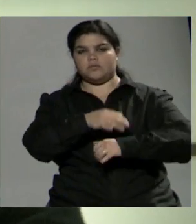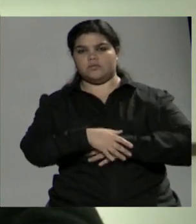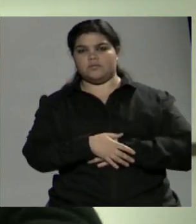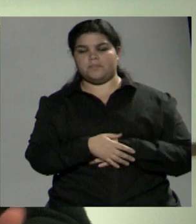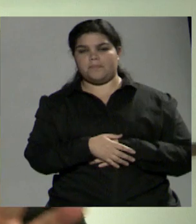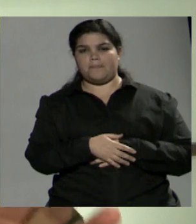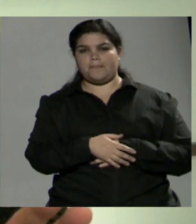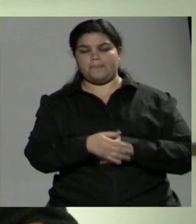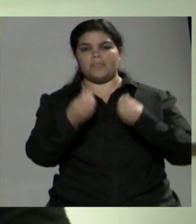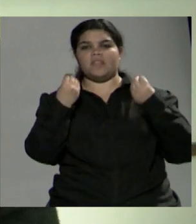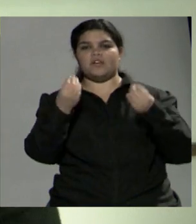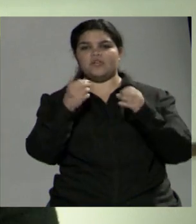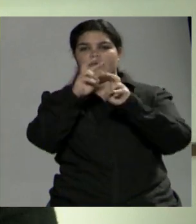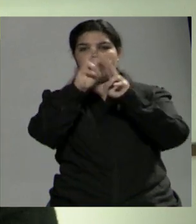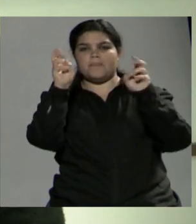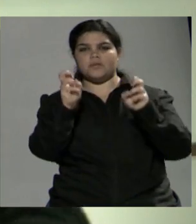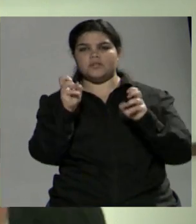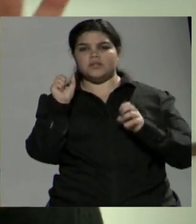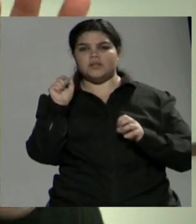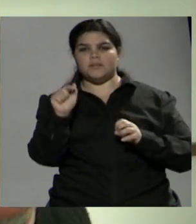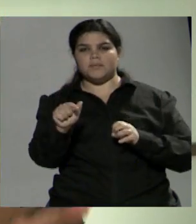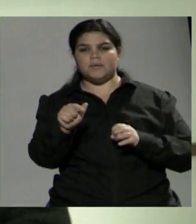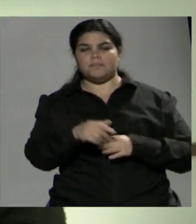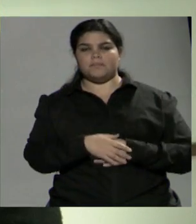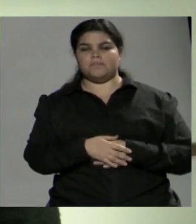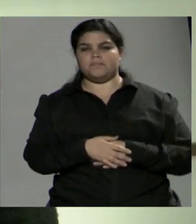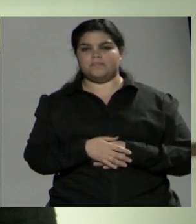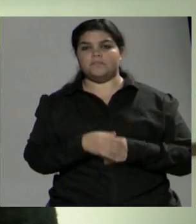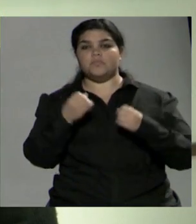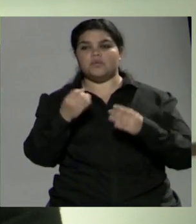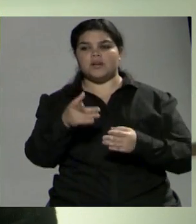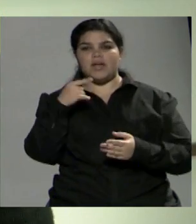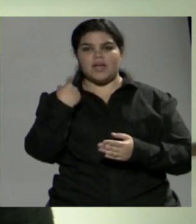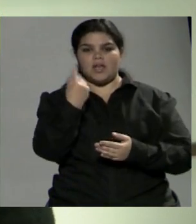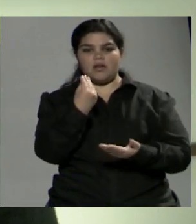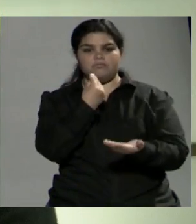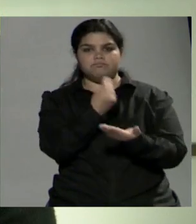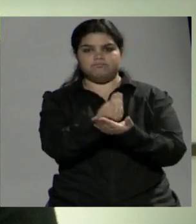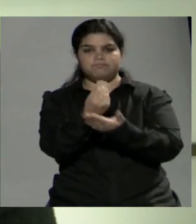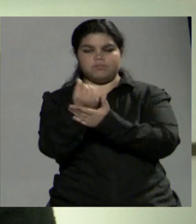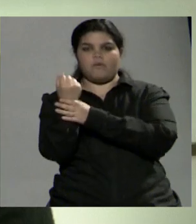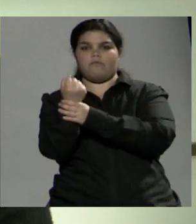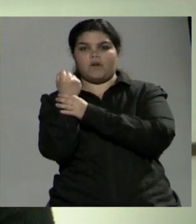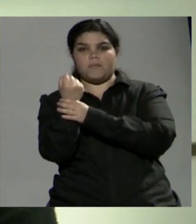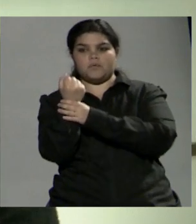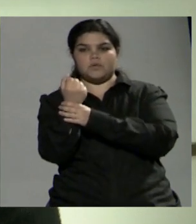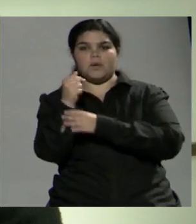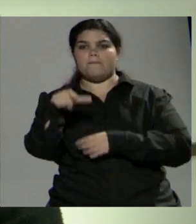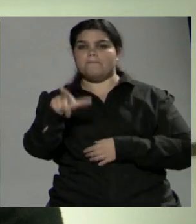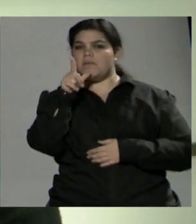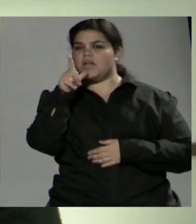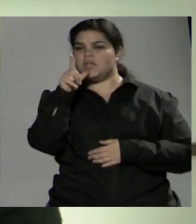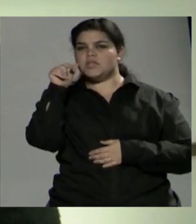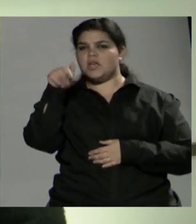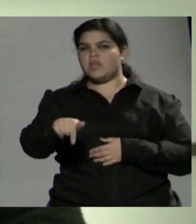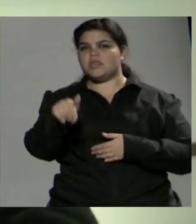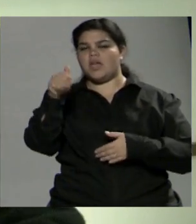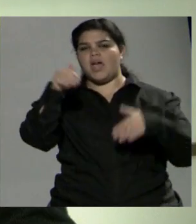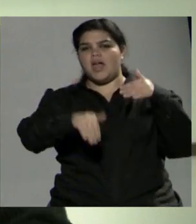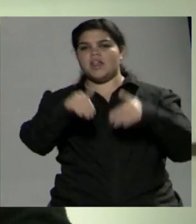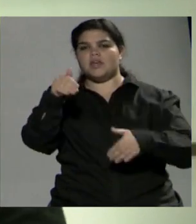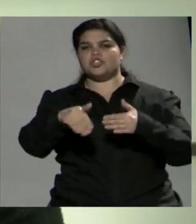desglosar esto que dejaron las PASO en este año, ayer, justamente en la jornada de ayer, a nivel nacional, cómo ha quedado